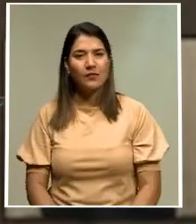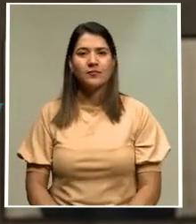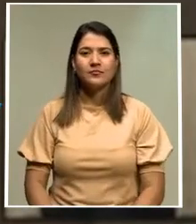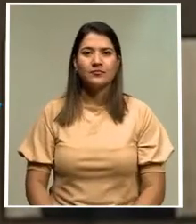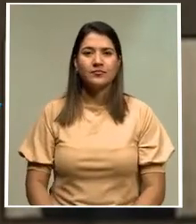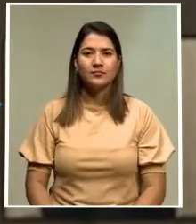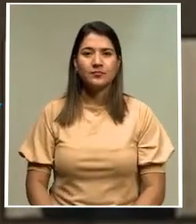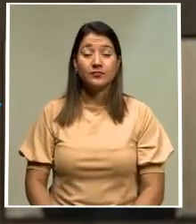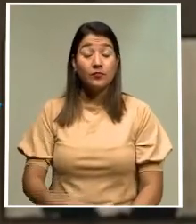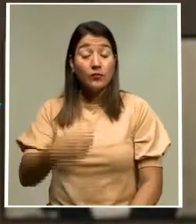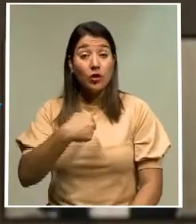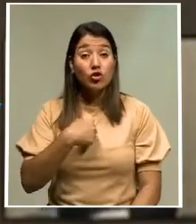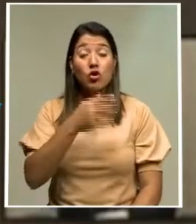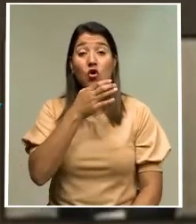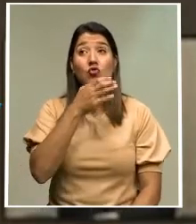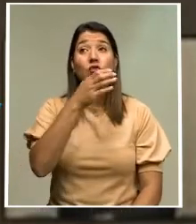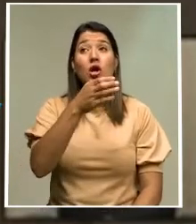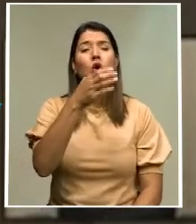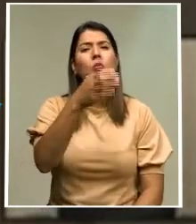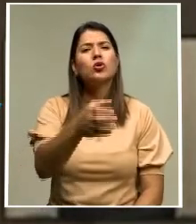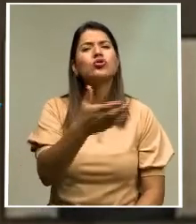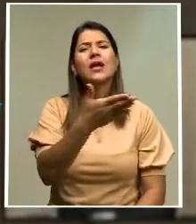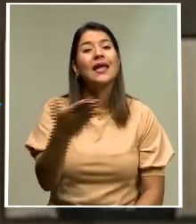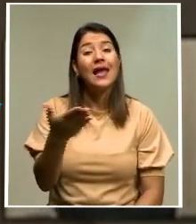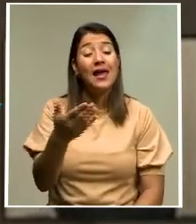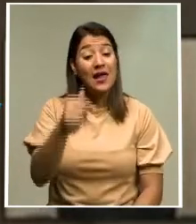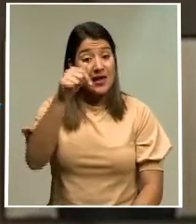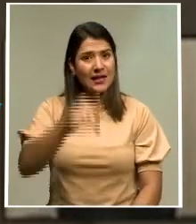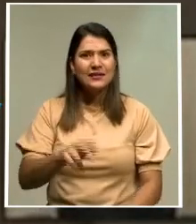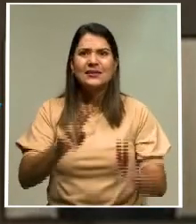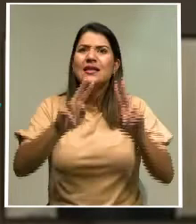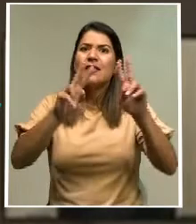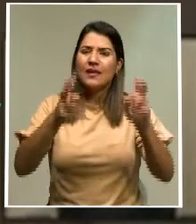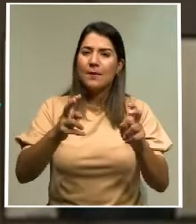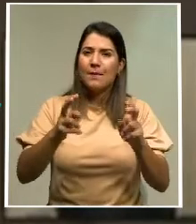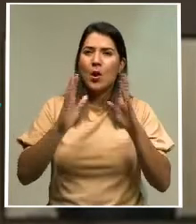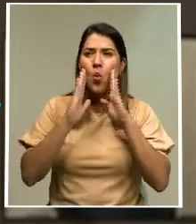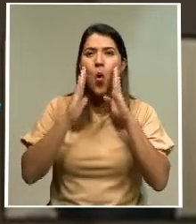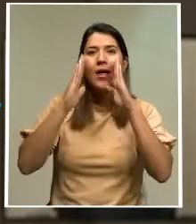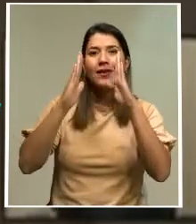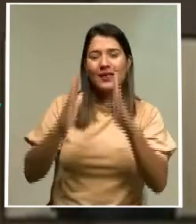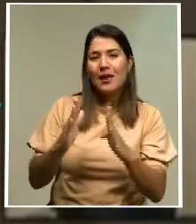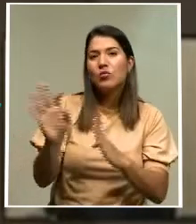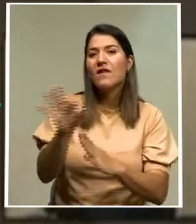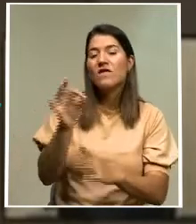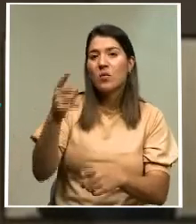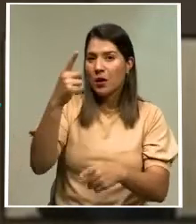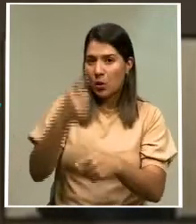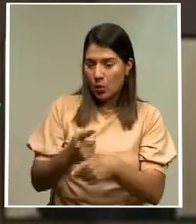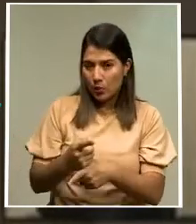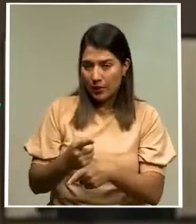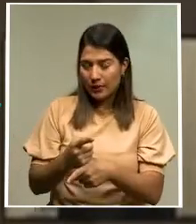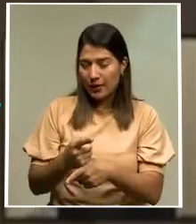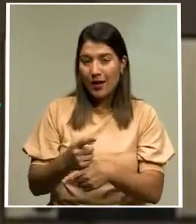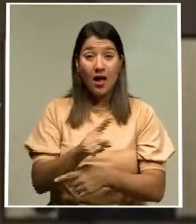Lo que le recomendé es que lleváramos este asunto a la vía que corresponde, no